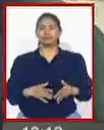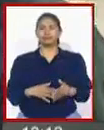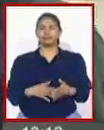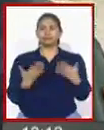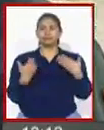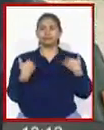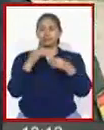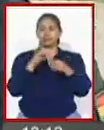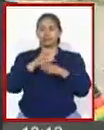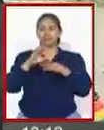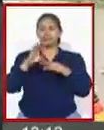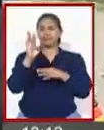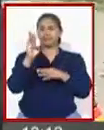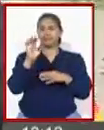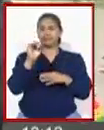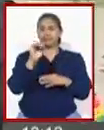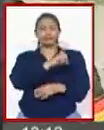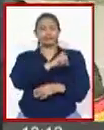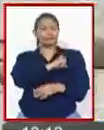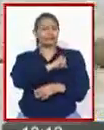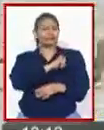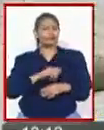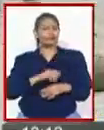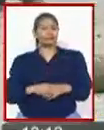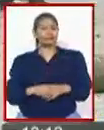Tenemos un total de 70 efectivos policiales.